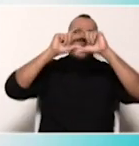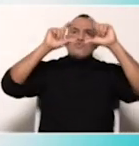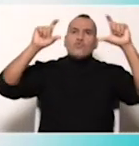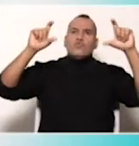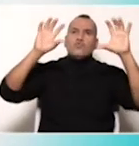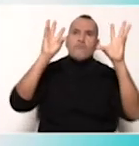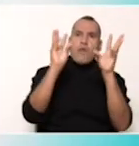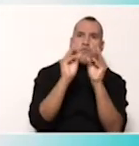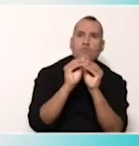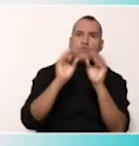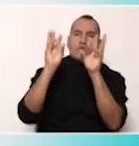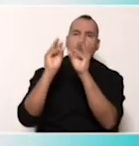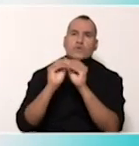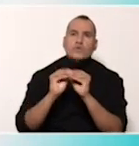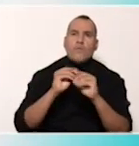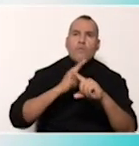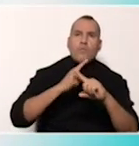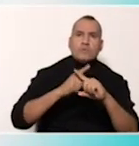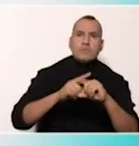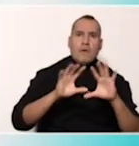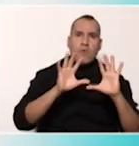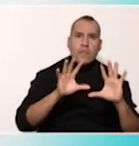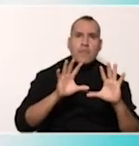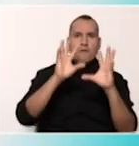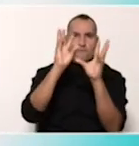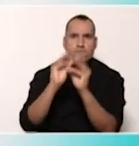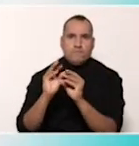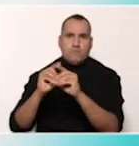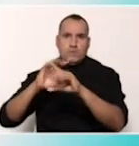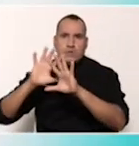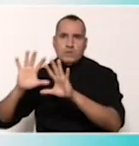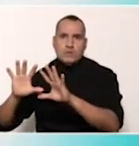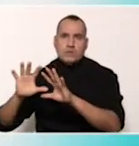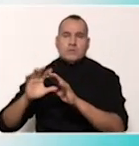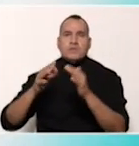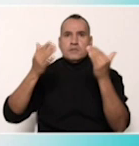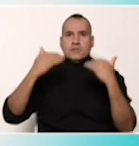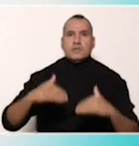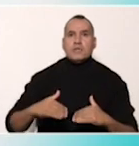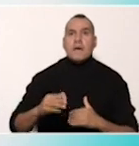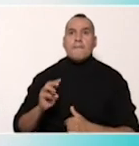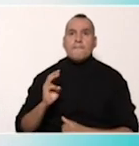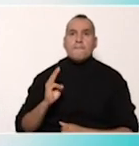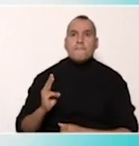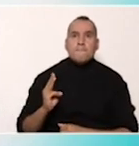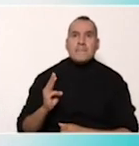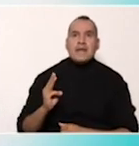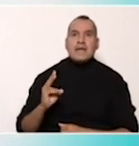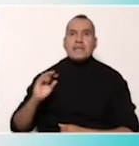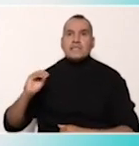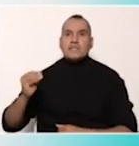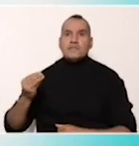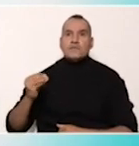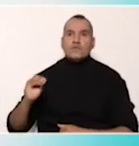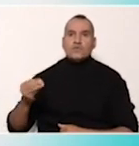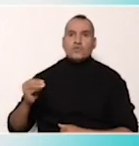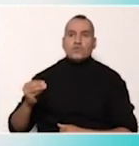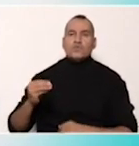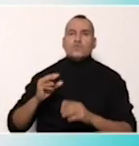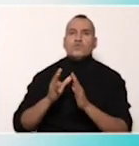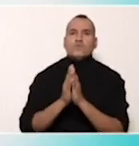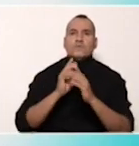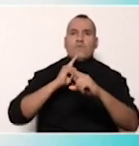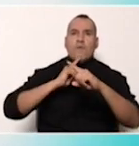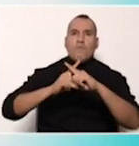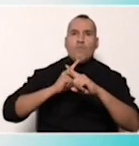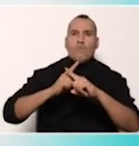de 4 cifras en potencia de 10. Y dado los polinomios P de X y Q de X, se pide multiplicar P